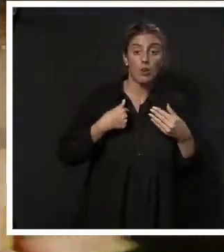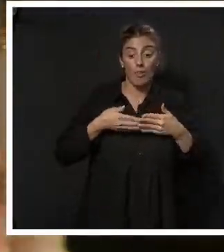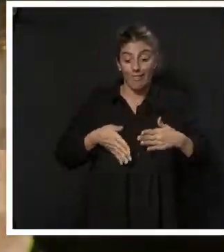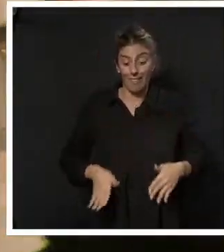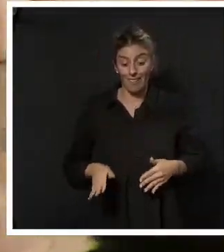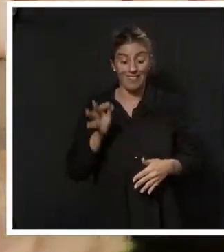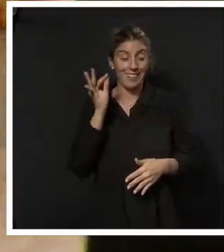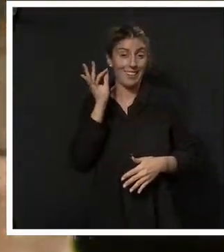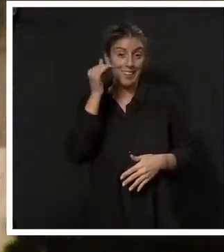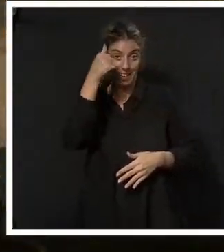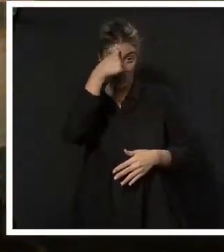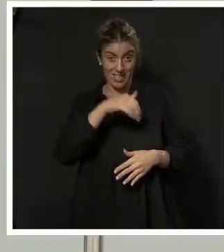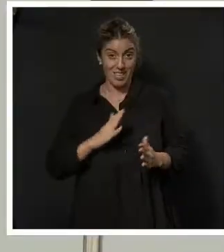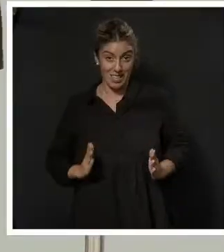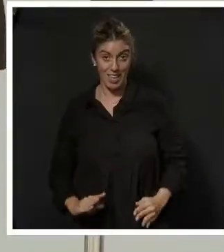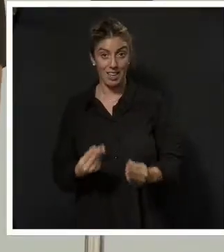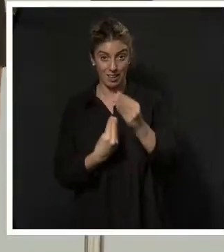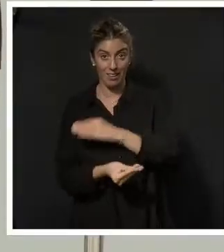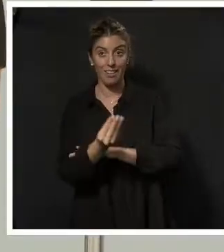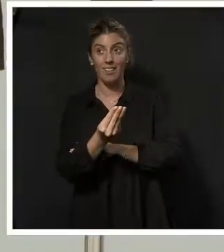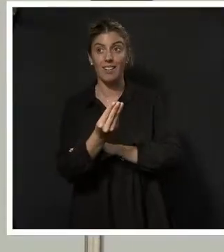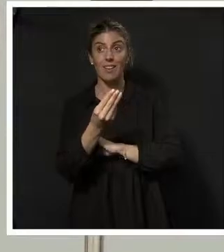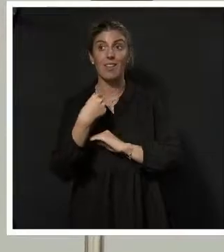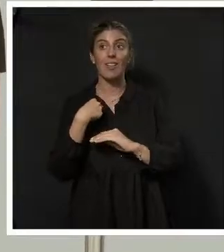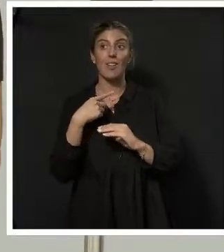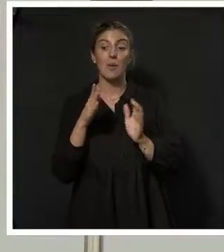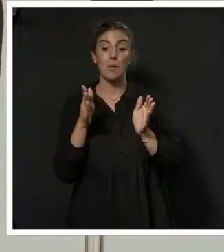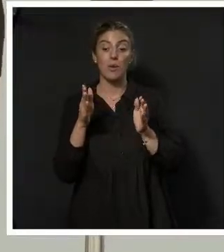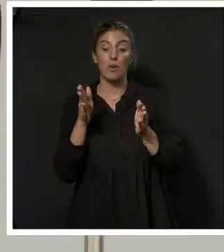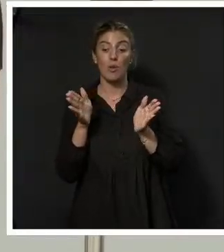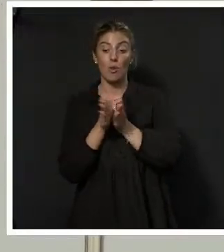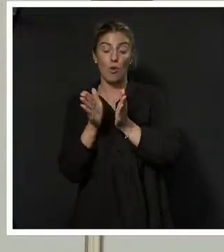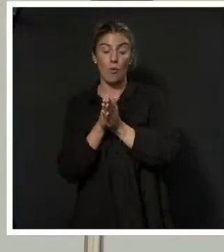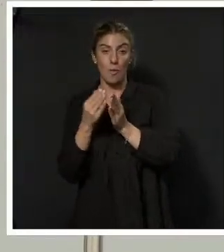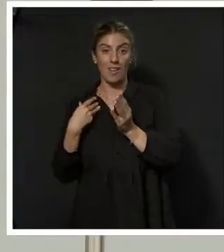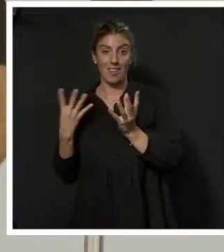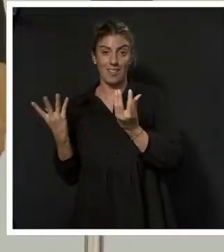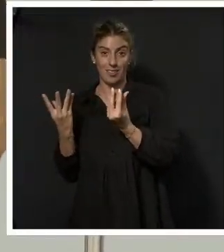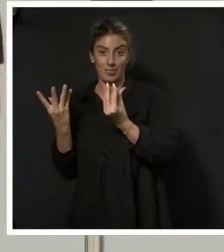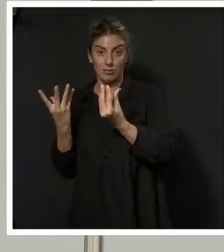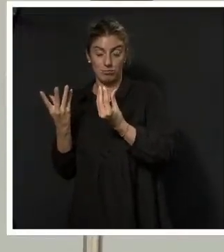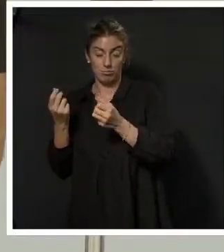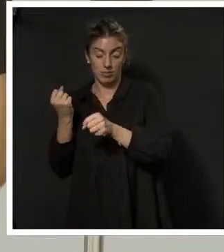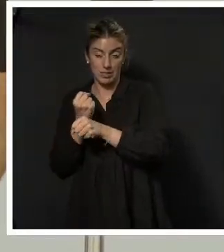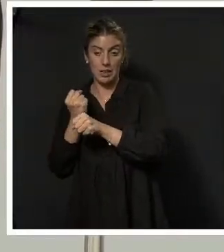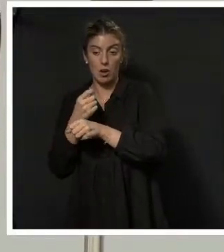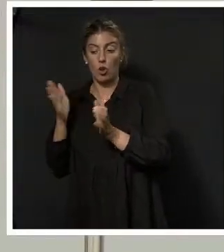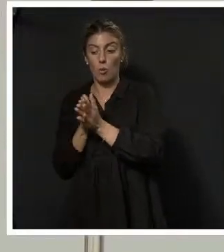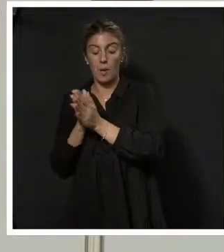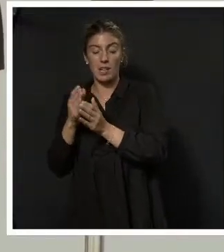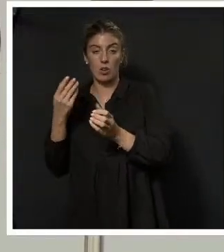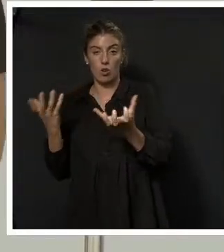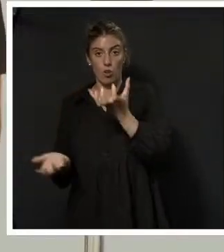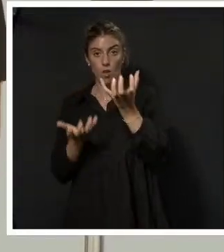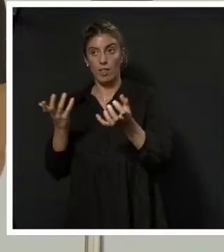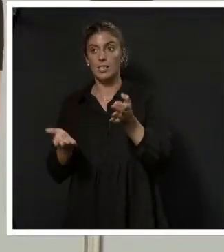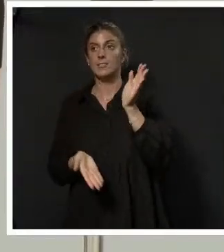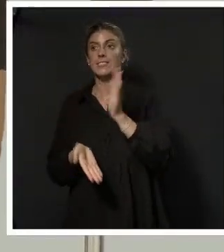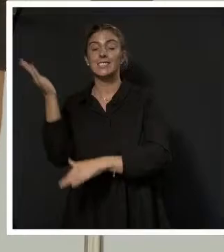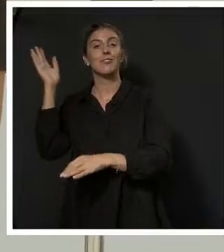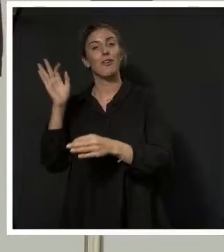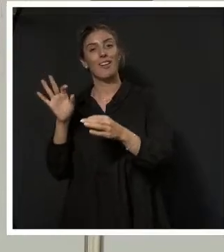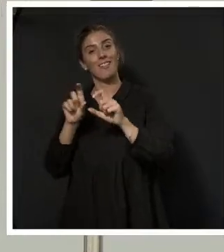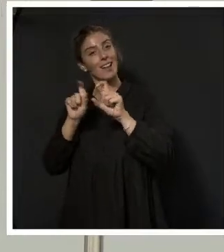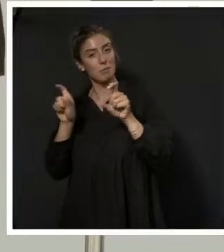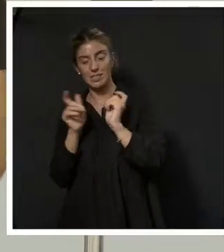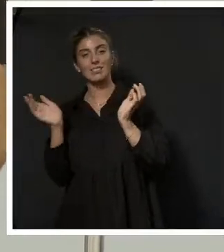susto pues la persona que trabajaba que era Homero de cocina pues marchó la